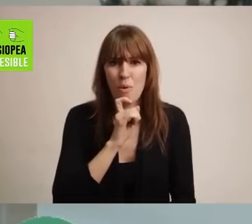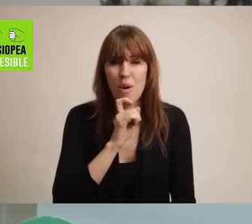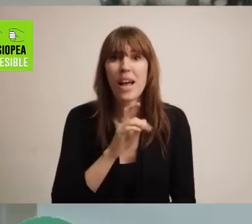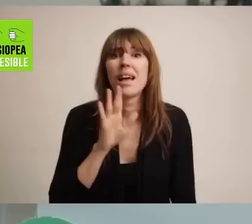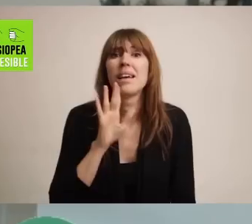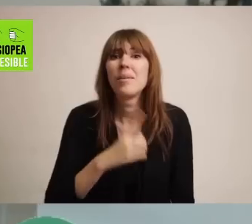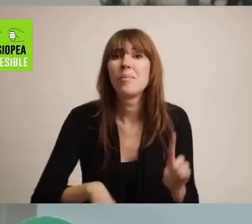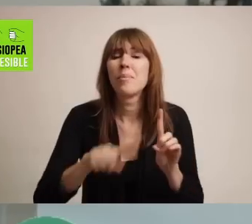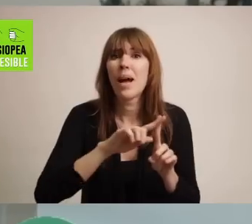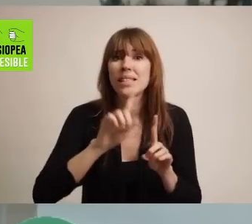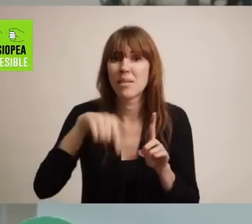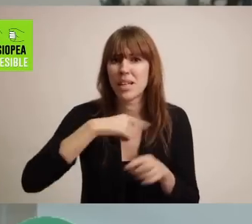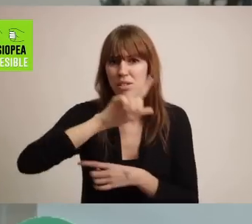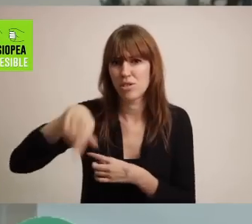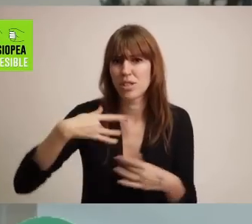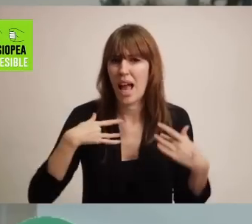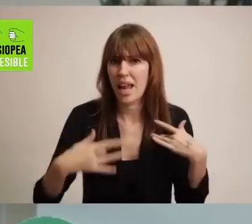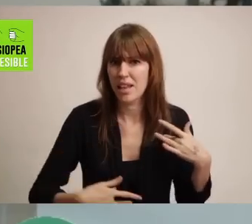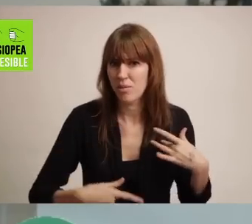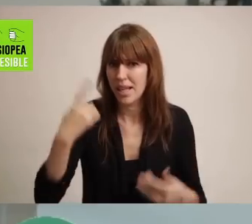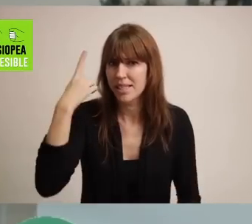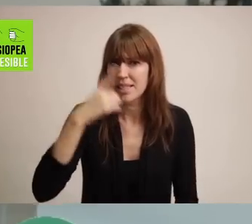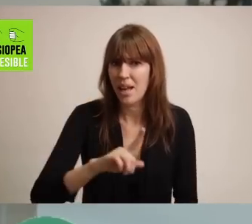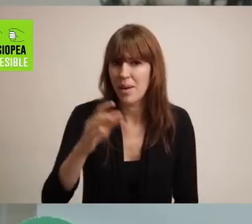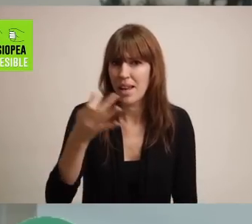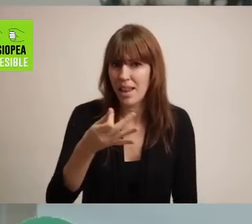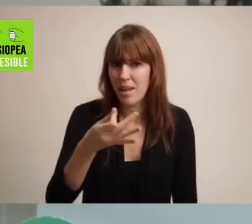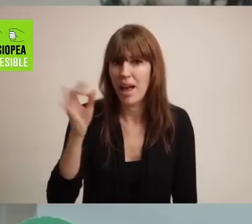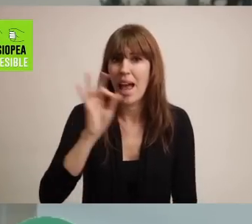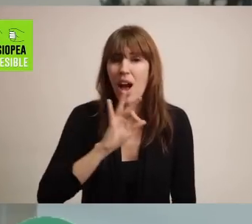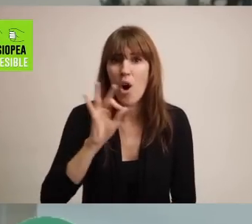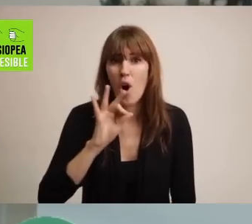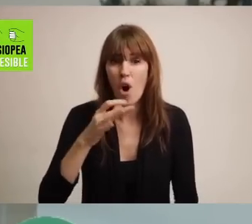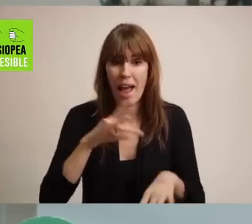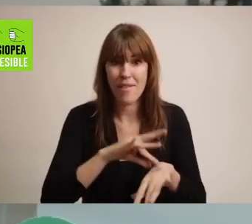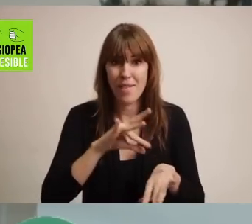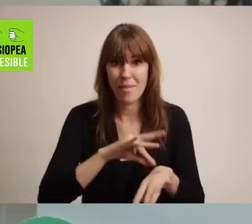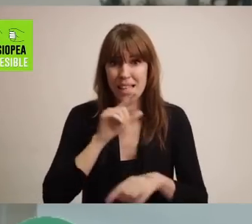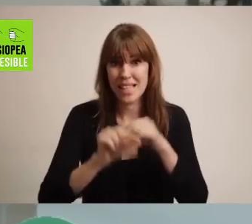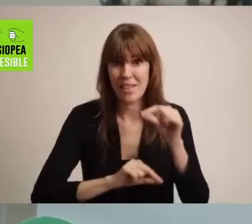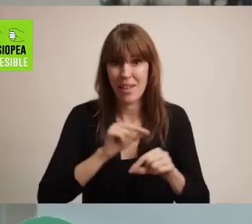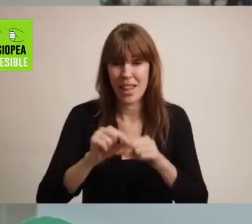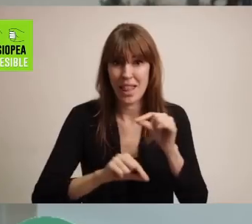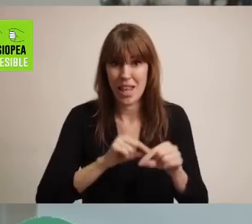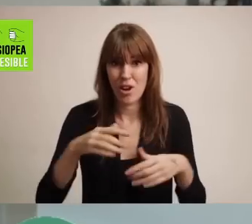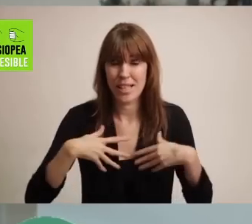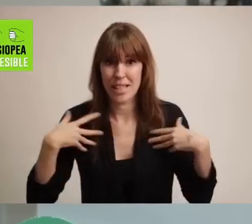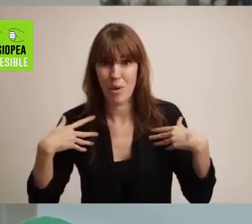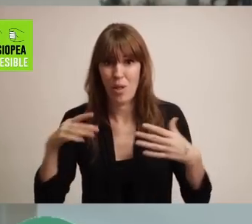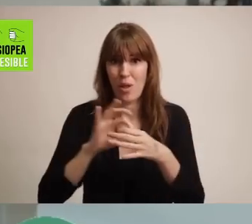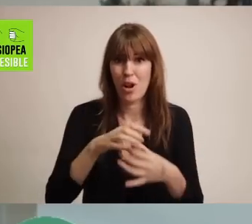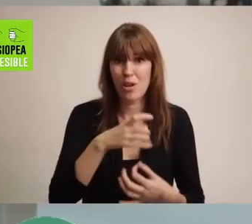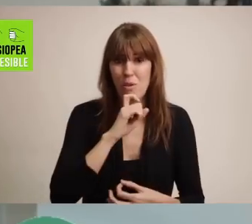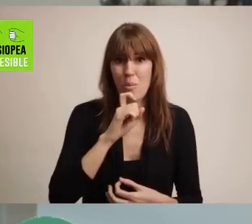Porque claro, también tenemos que saber de anatomía, tenemos que saber de cómo somatizamos las emociones, el lenguaje de